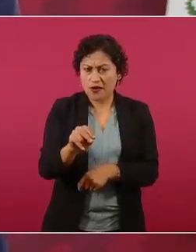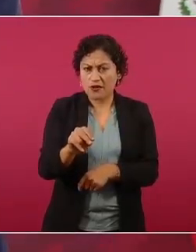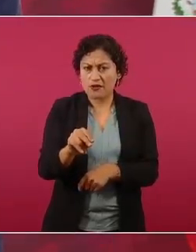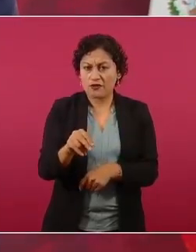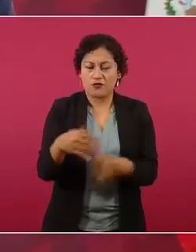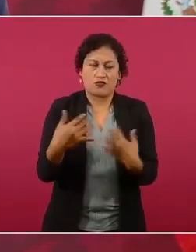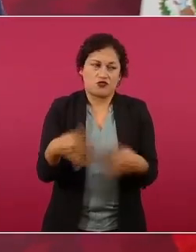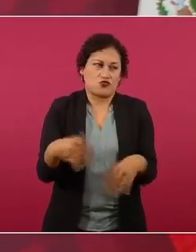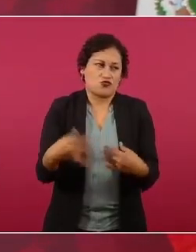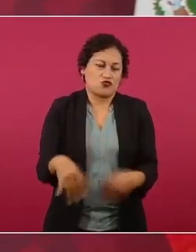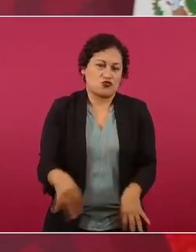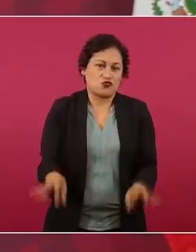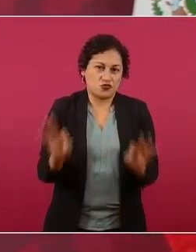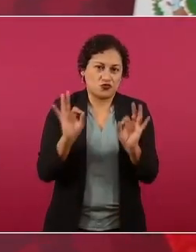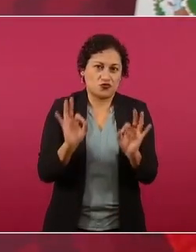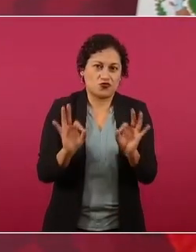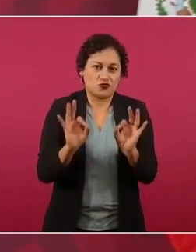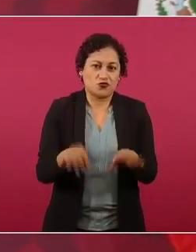estado también